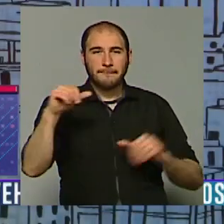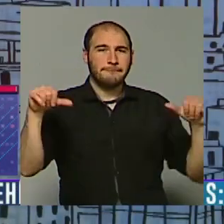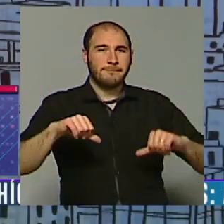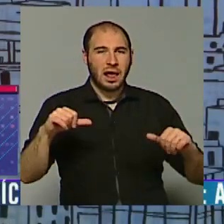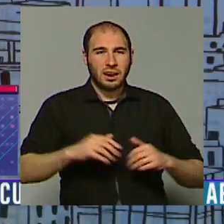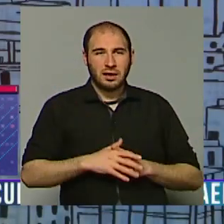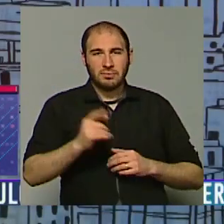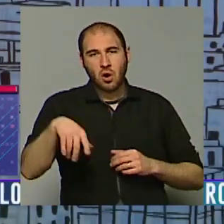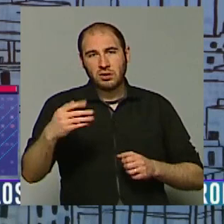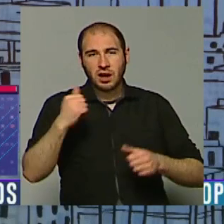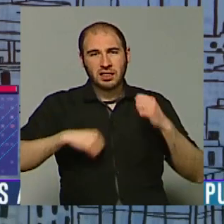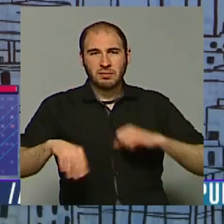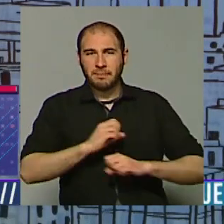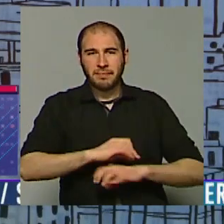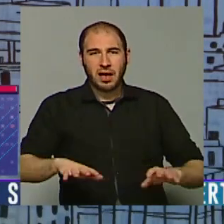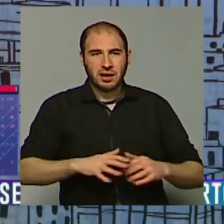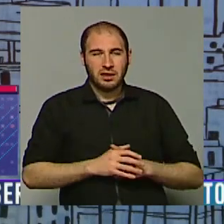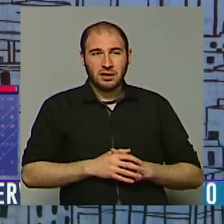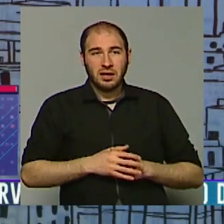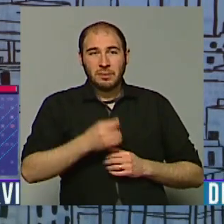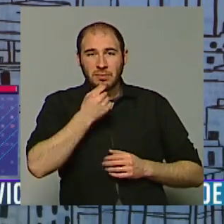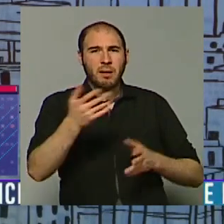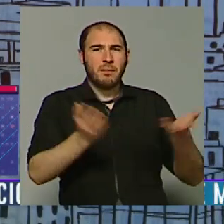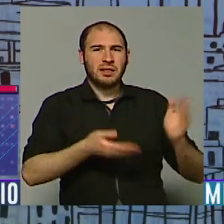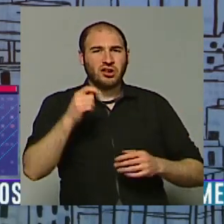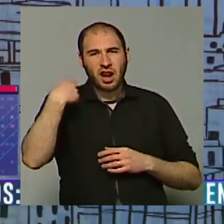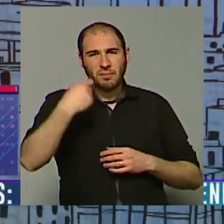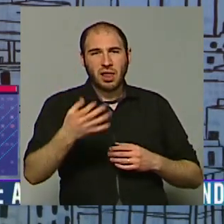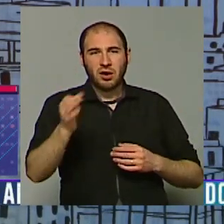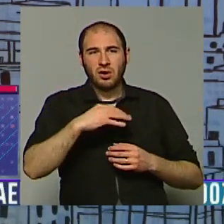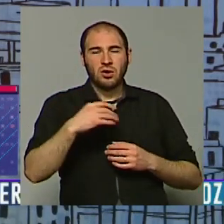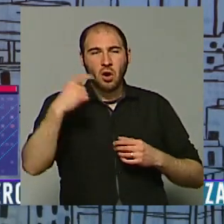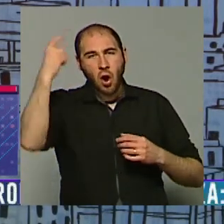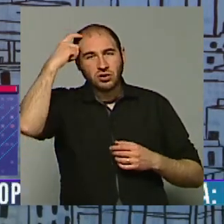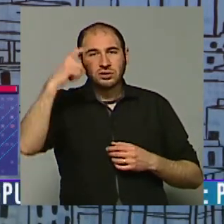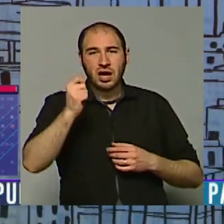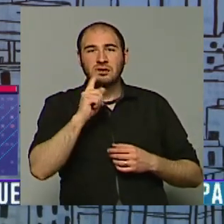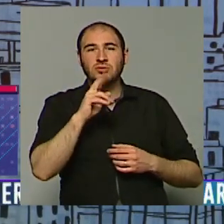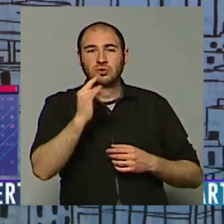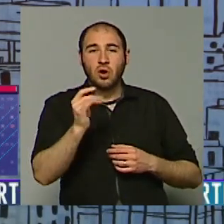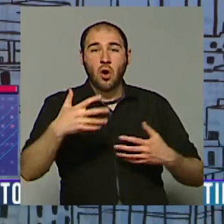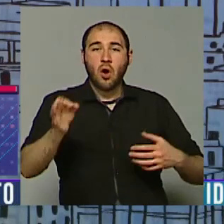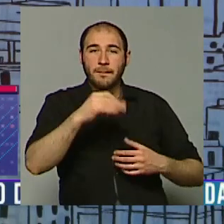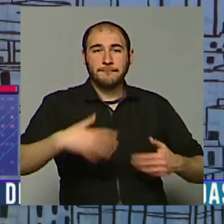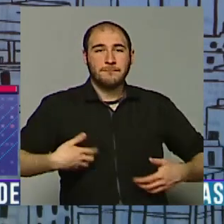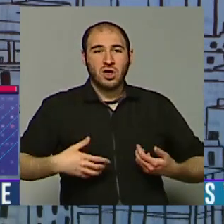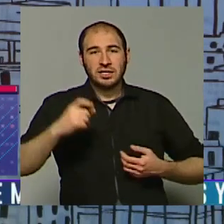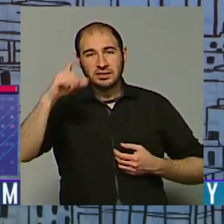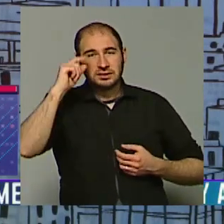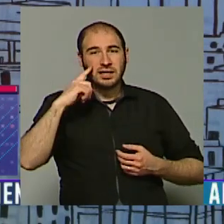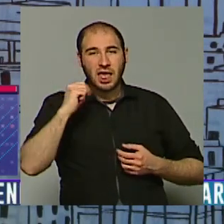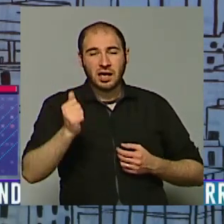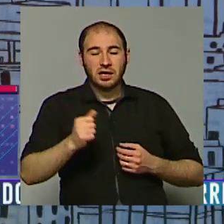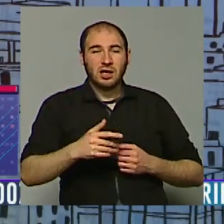hacer daño a otro, incluso cuando hay casos de maltrato a animales, o lo del oso Arturo, claro. o lo de la mona Cecilia, la comunidad